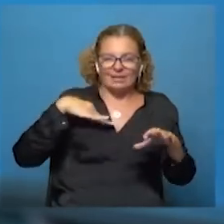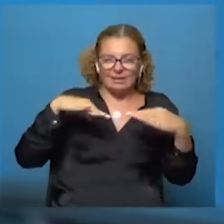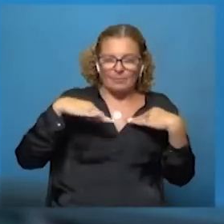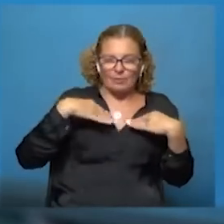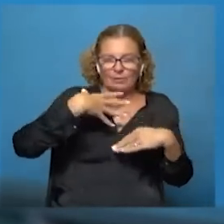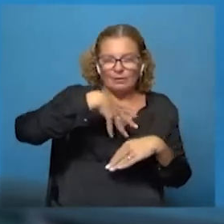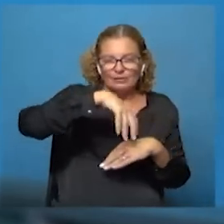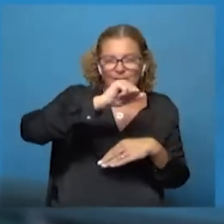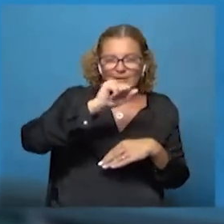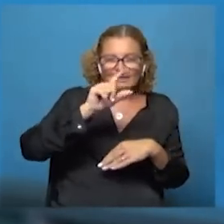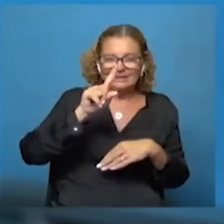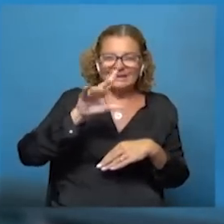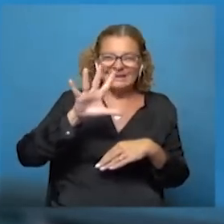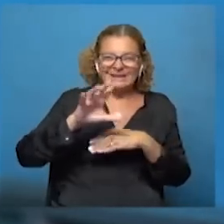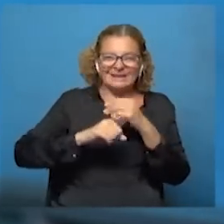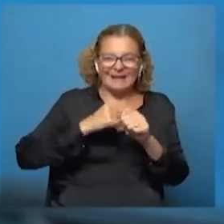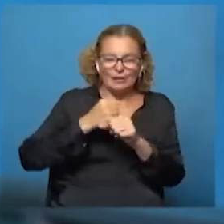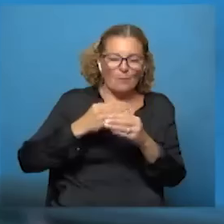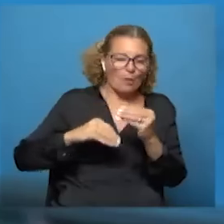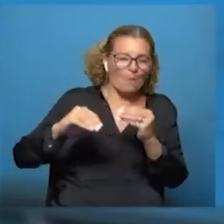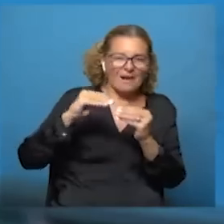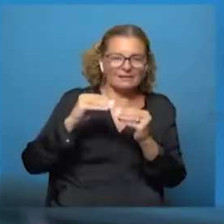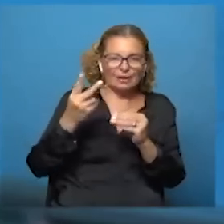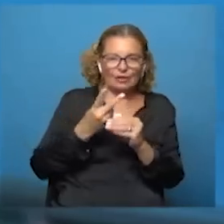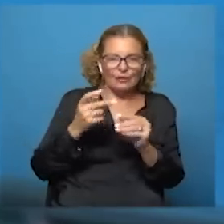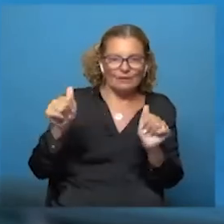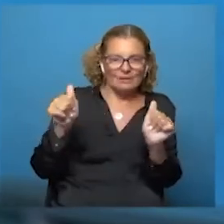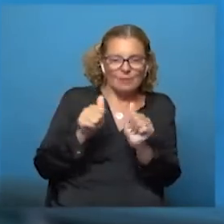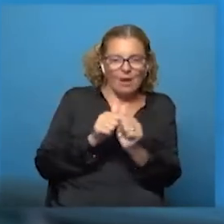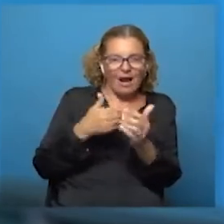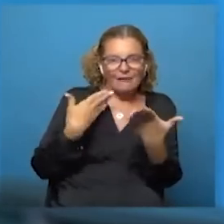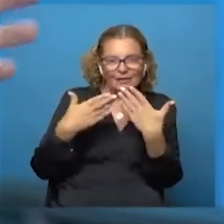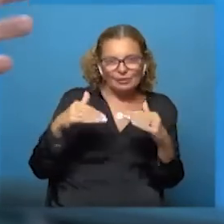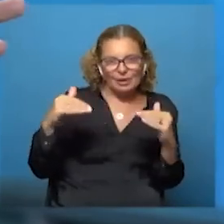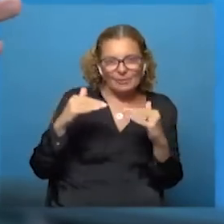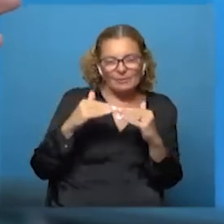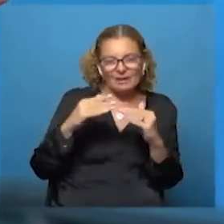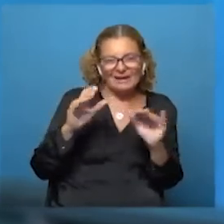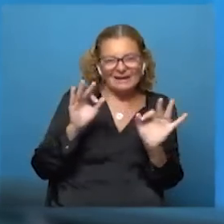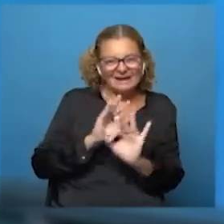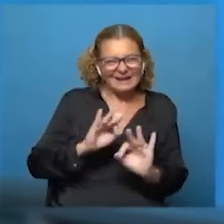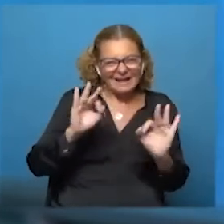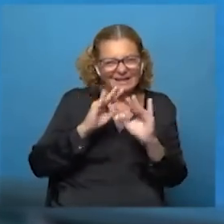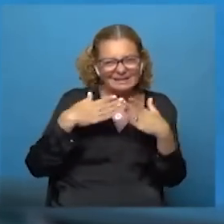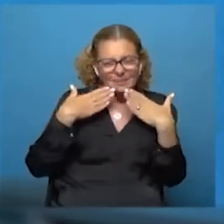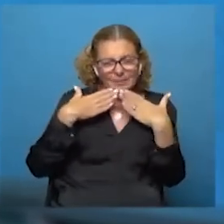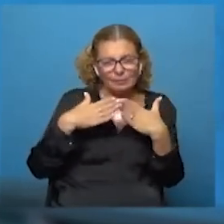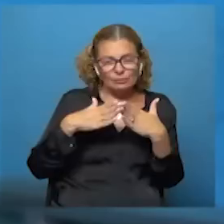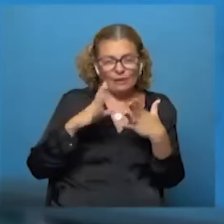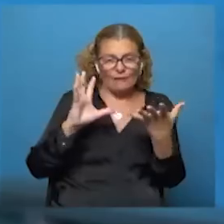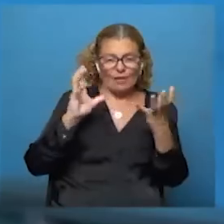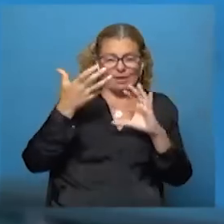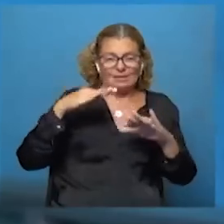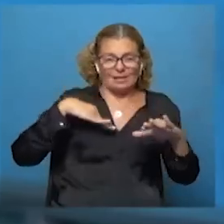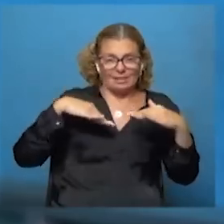a pandilla hace 15 años y un poco más que los dos venimos hablando lo mismo nadie te pregunta Entonces cuando tenés violencia en el